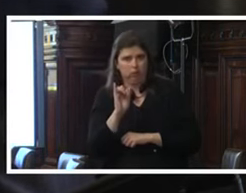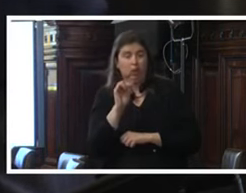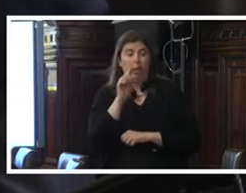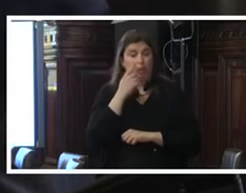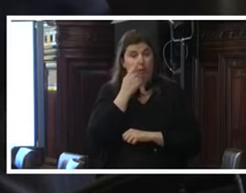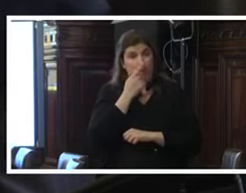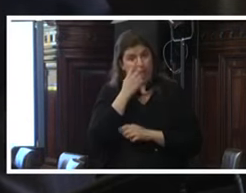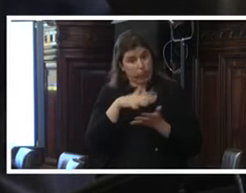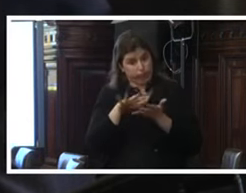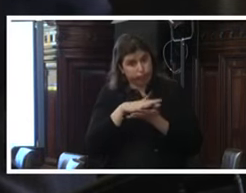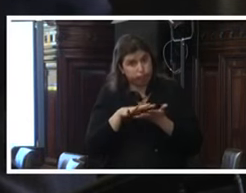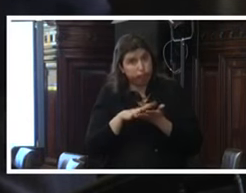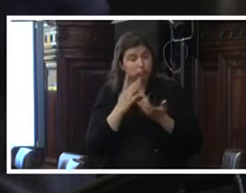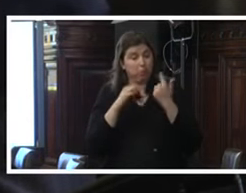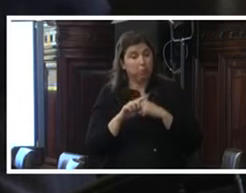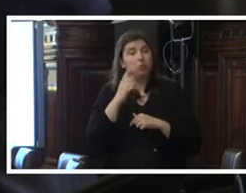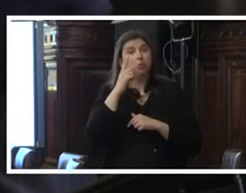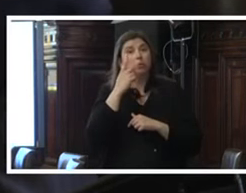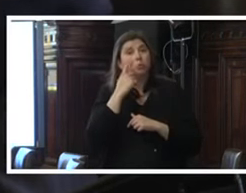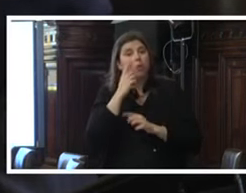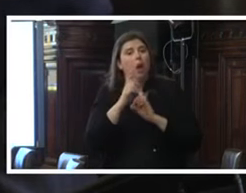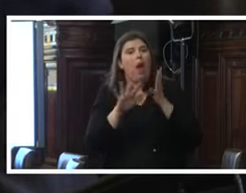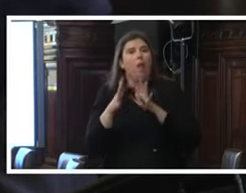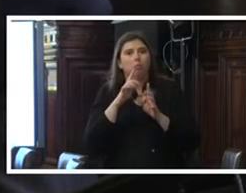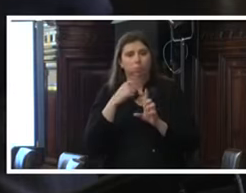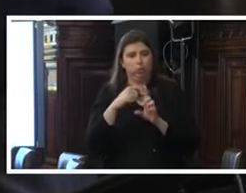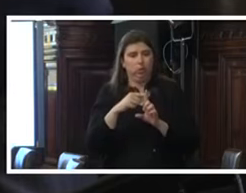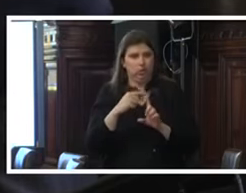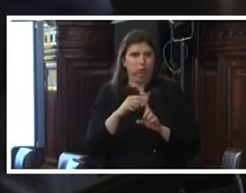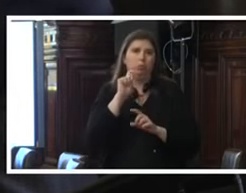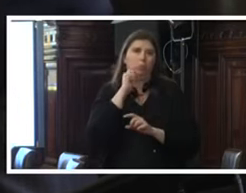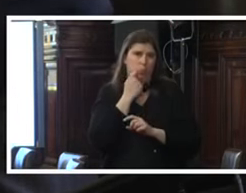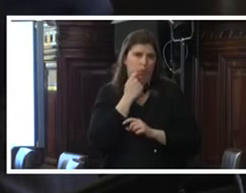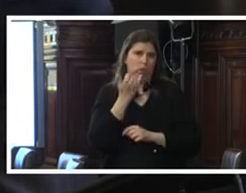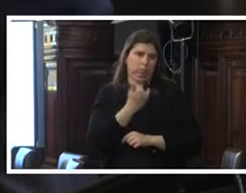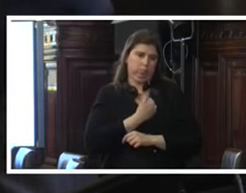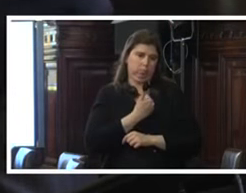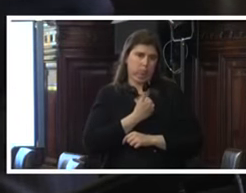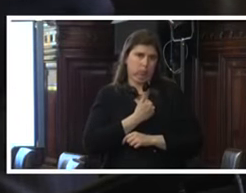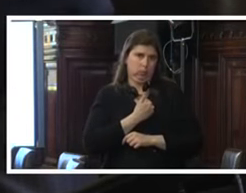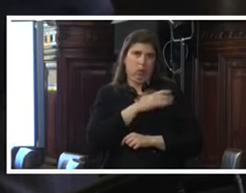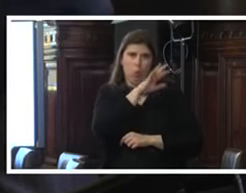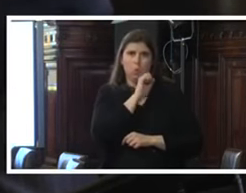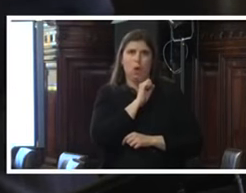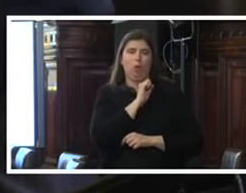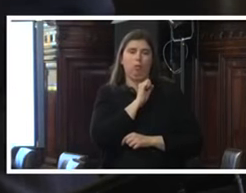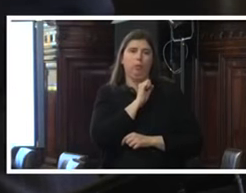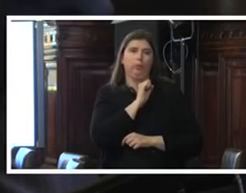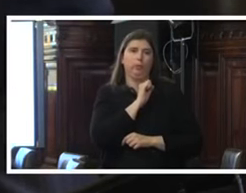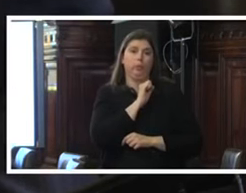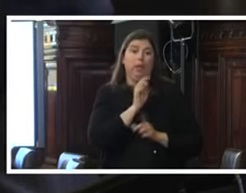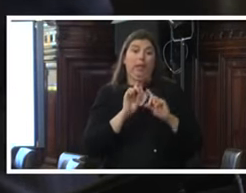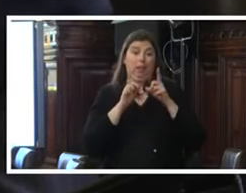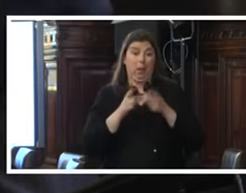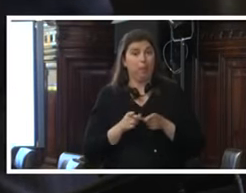pero si hay algo que conozcan de positivo que resaltar me gustaría escucharlo y a la vez también si